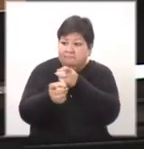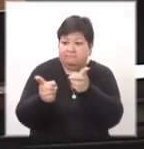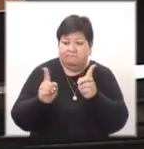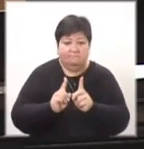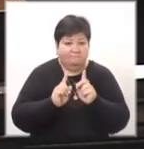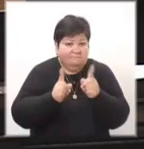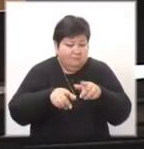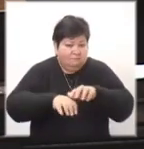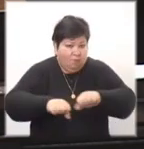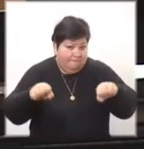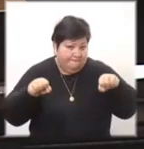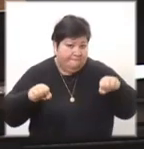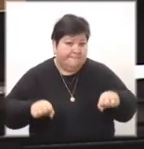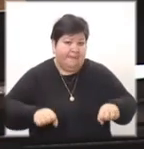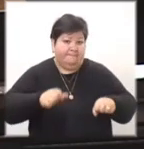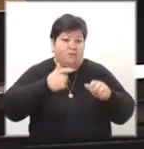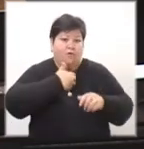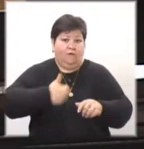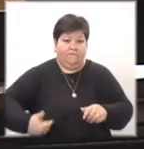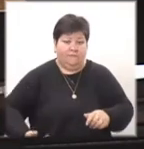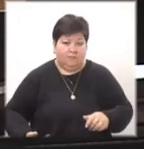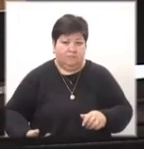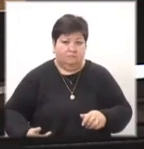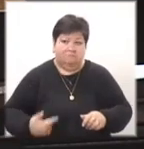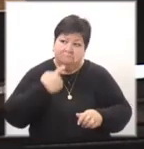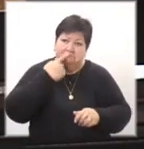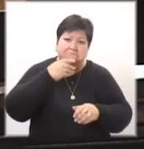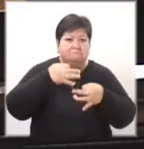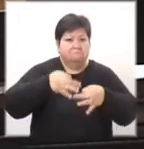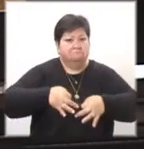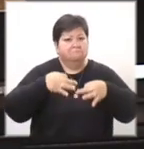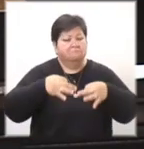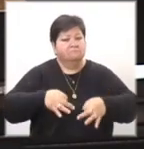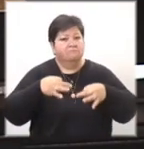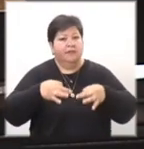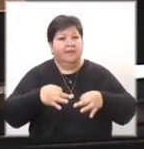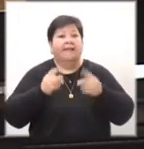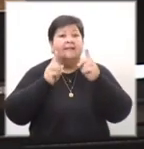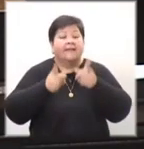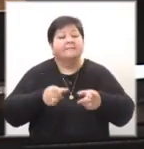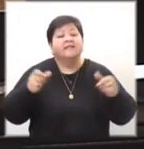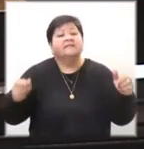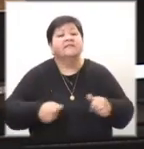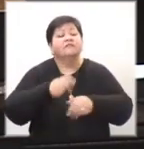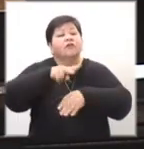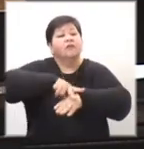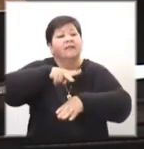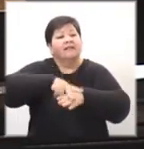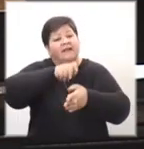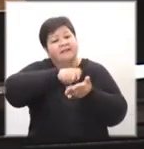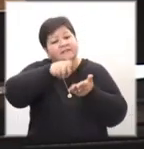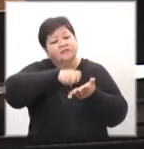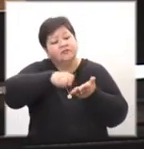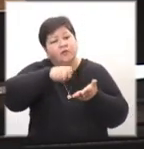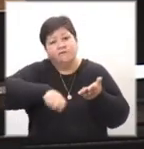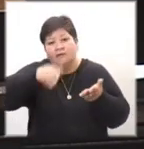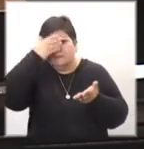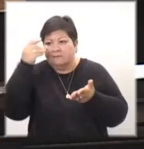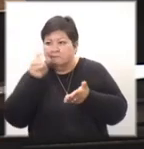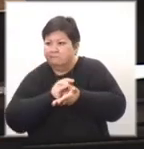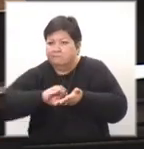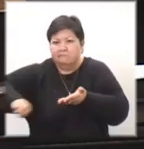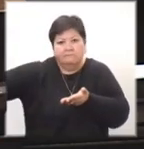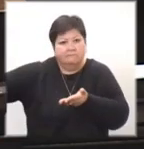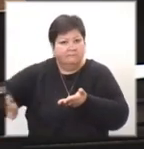gobierno. Posteriormente, se elaboró un documento de recomendaciones, del cual el Frente Amplio fue excluido,